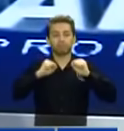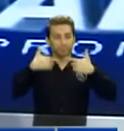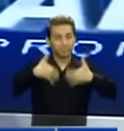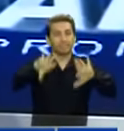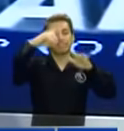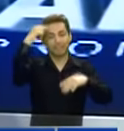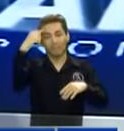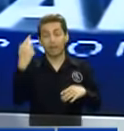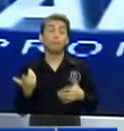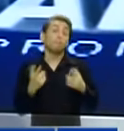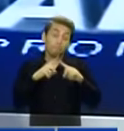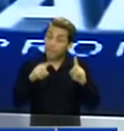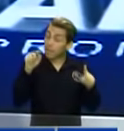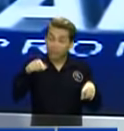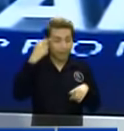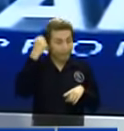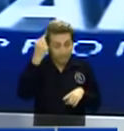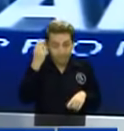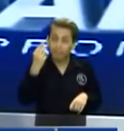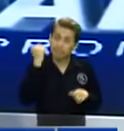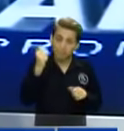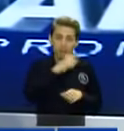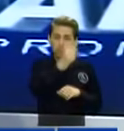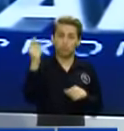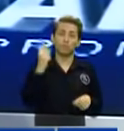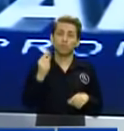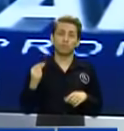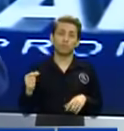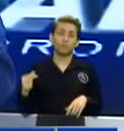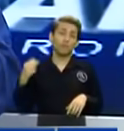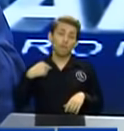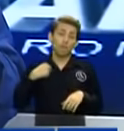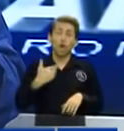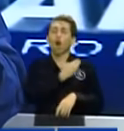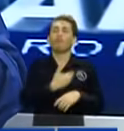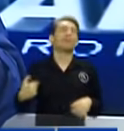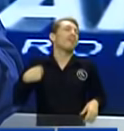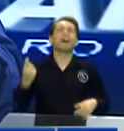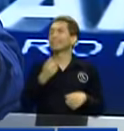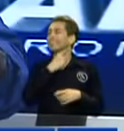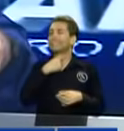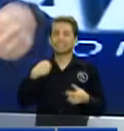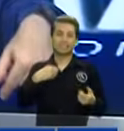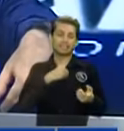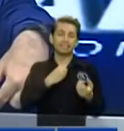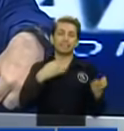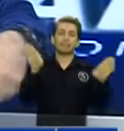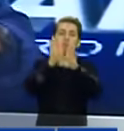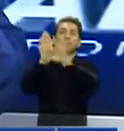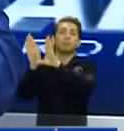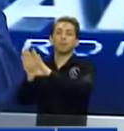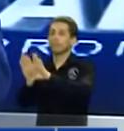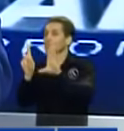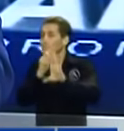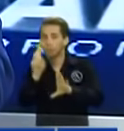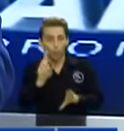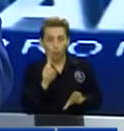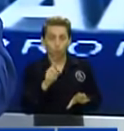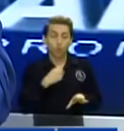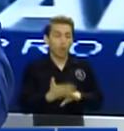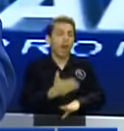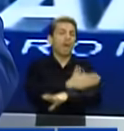no es una cuestión de gobierno, de querer cerrar por cerrar. Es que lo que hemos hecho, gracias a Dios, lo hicimos a tiempo, porque hoy